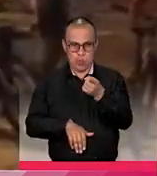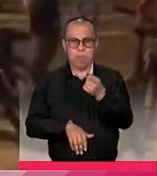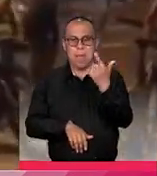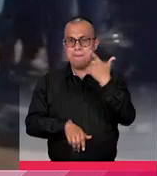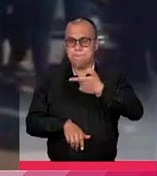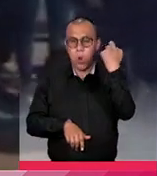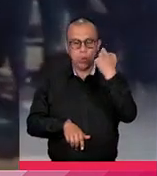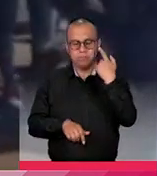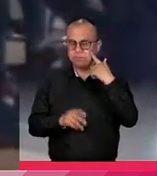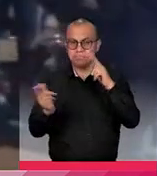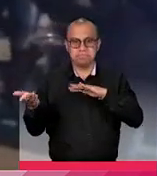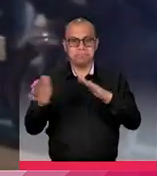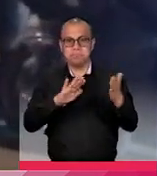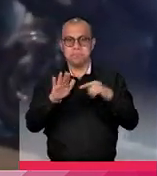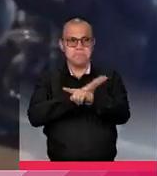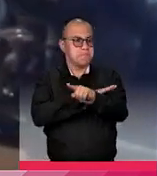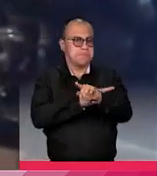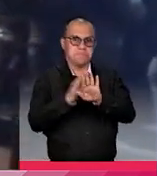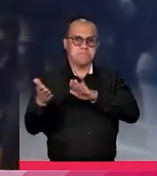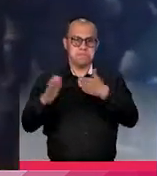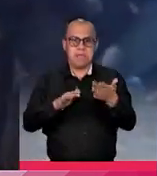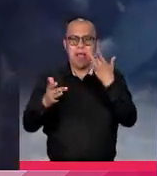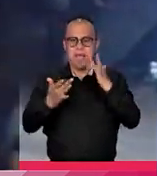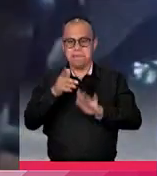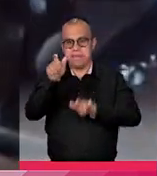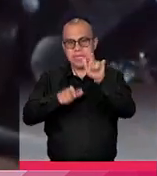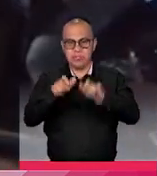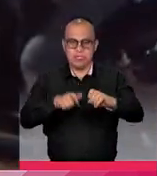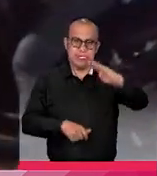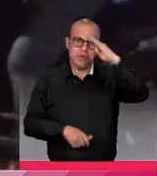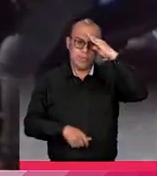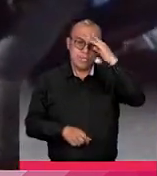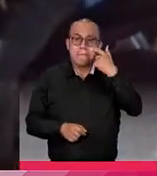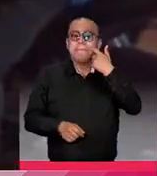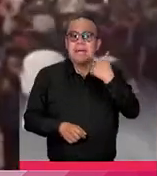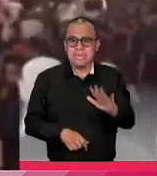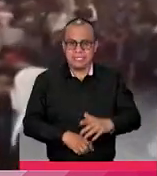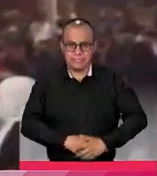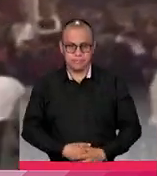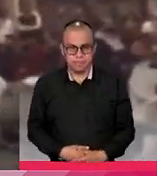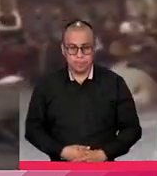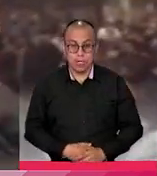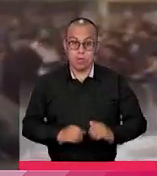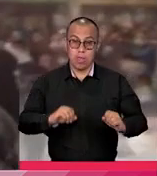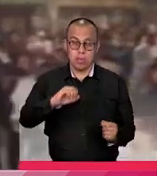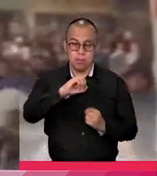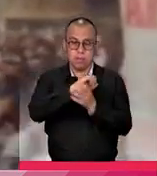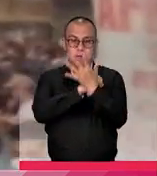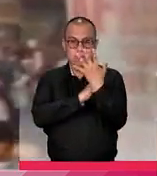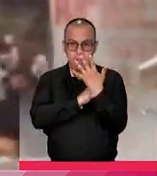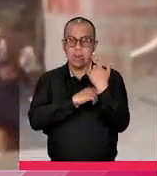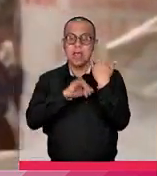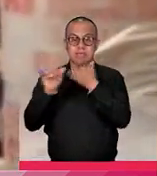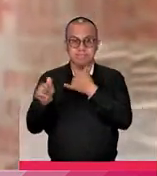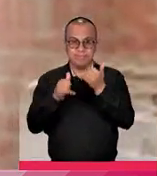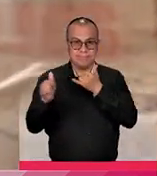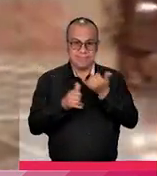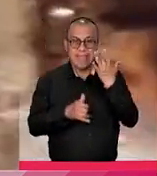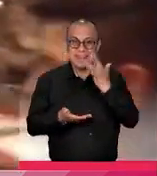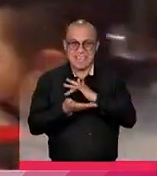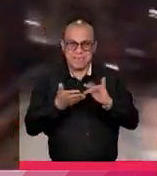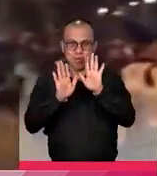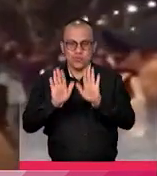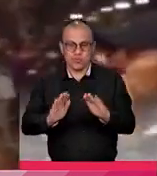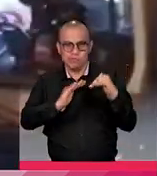bala perdida, según informes preliminares de las autoridades. Desde la madrugada, Área Limpia, la empresa de aseo del